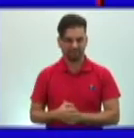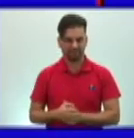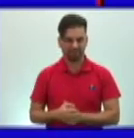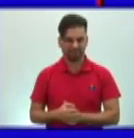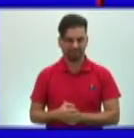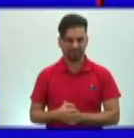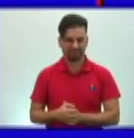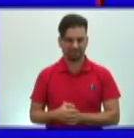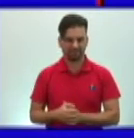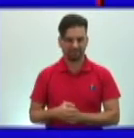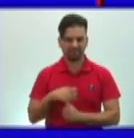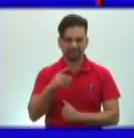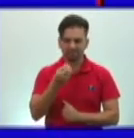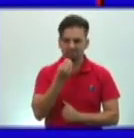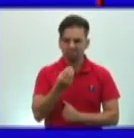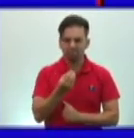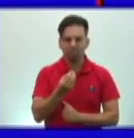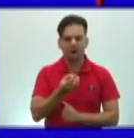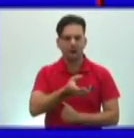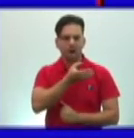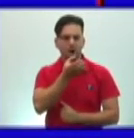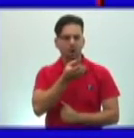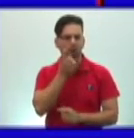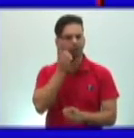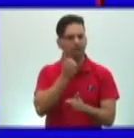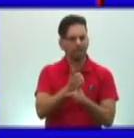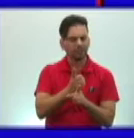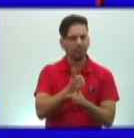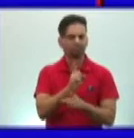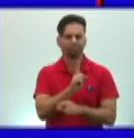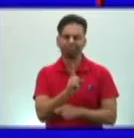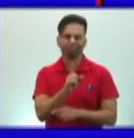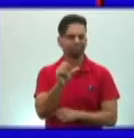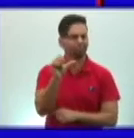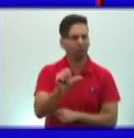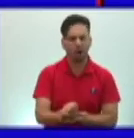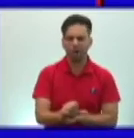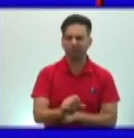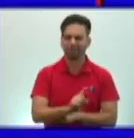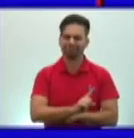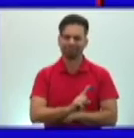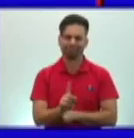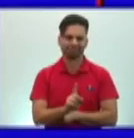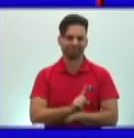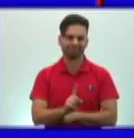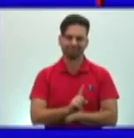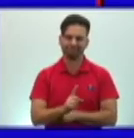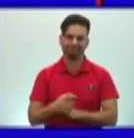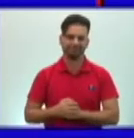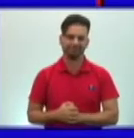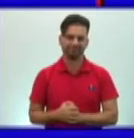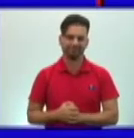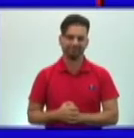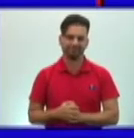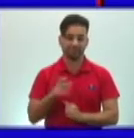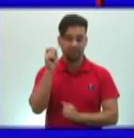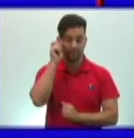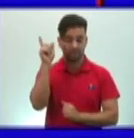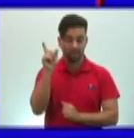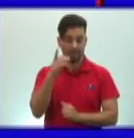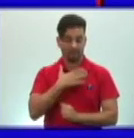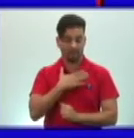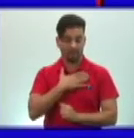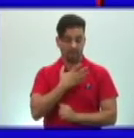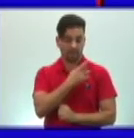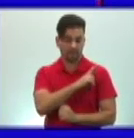muchos conceptos que sencillamente no son correctos e inclusive con los cuales no compartimos